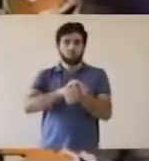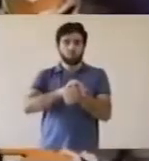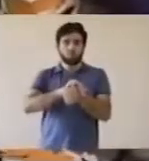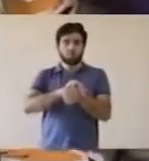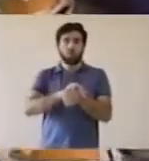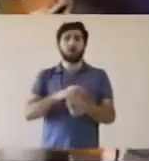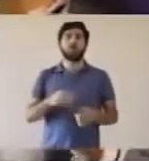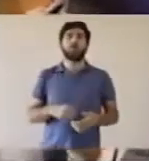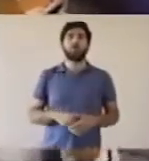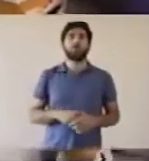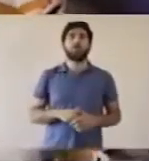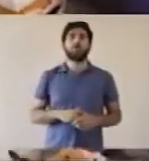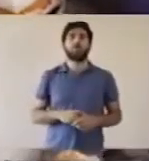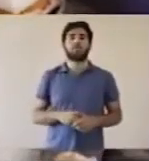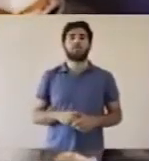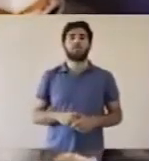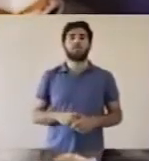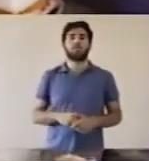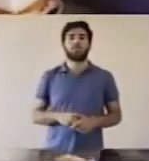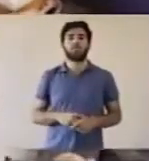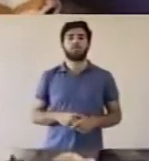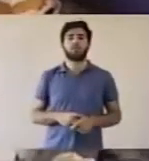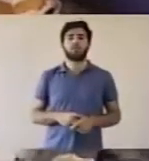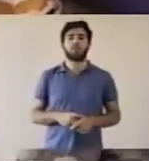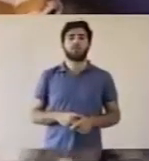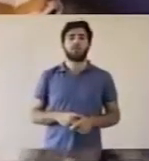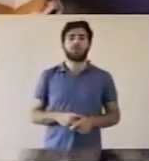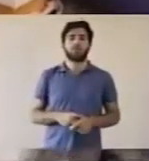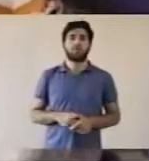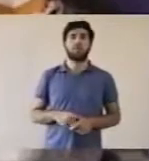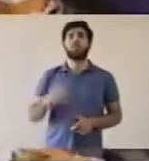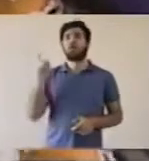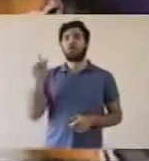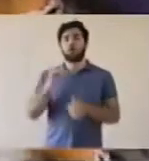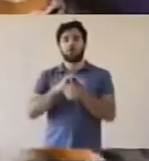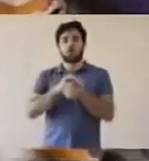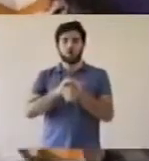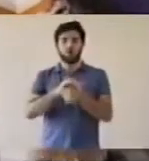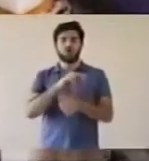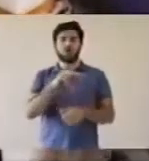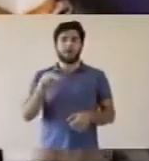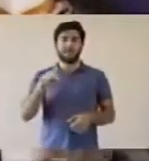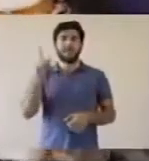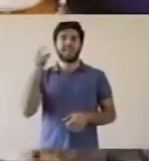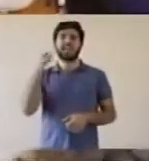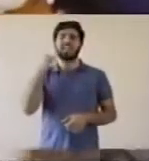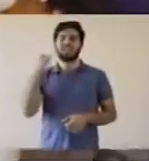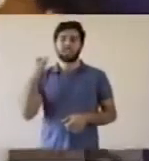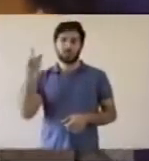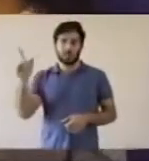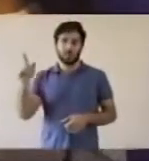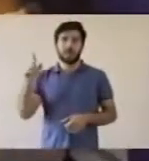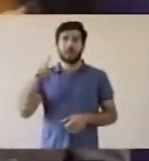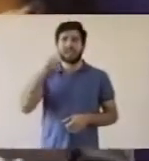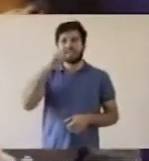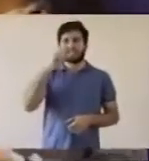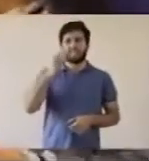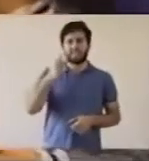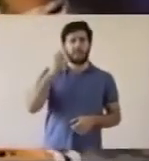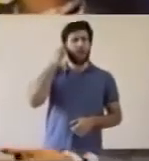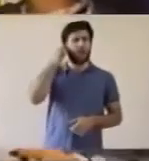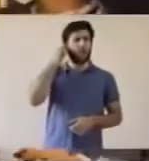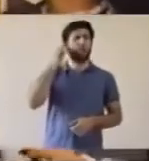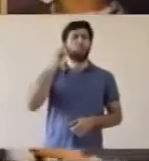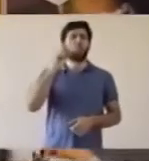su nombre es Taguk. Nuevamente, Taguk. Perfecto. Y